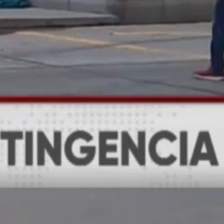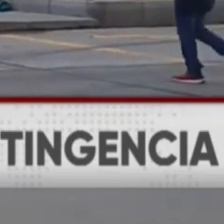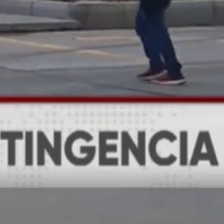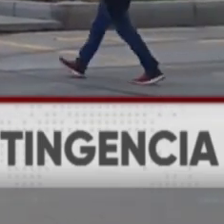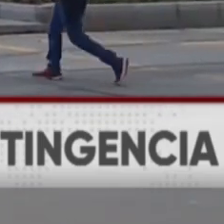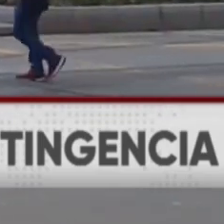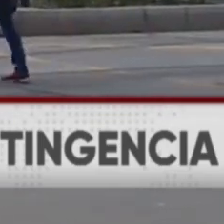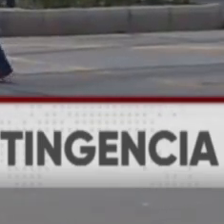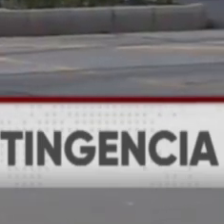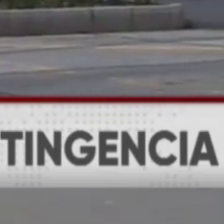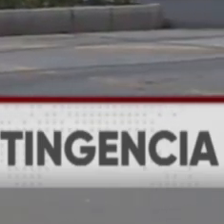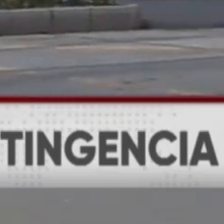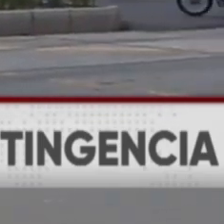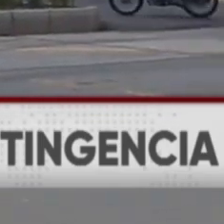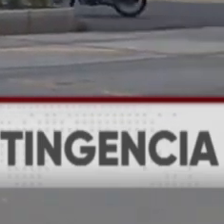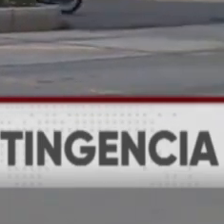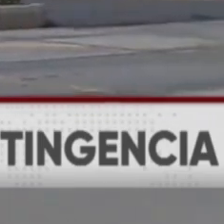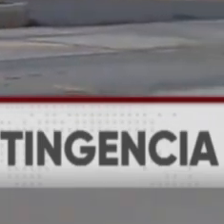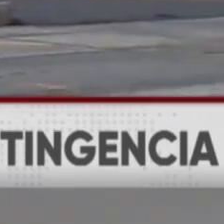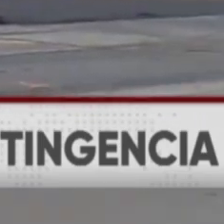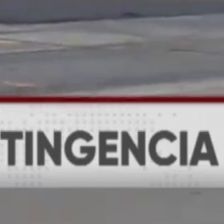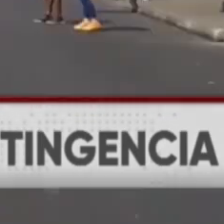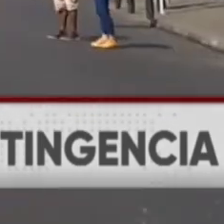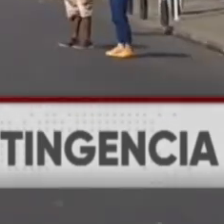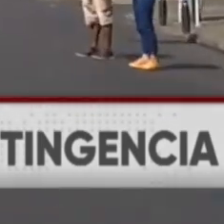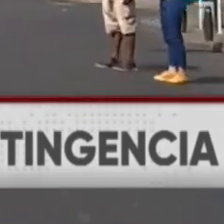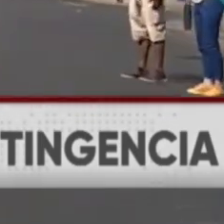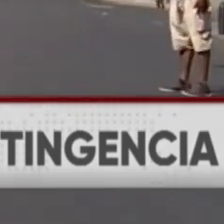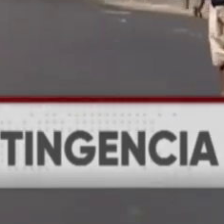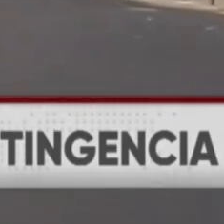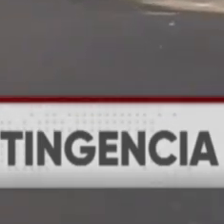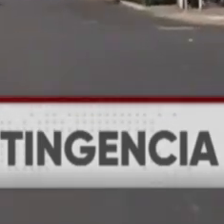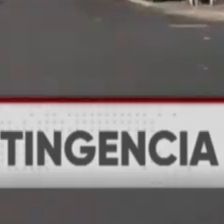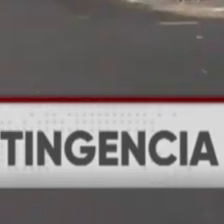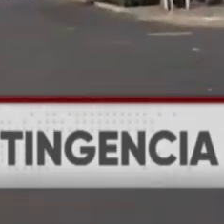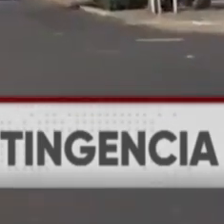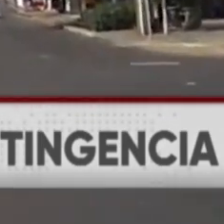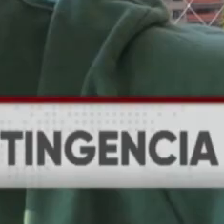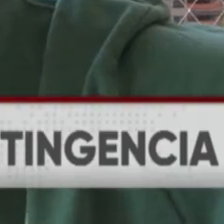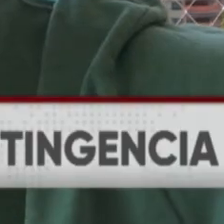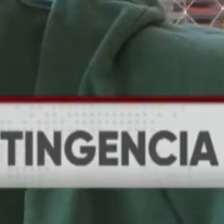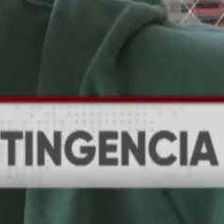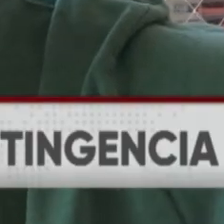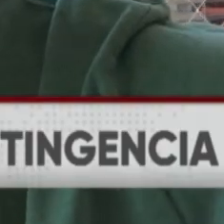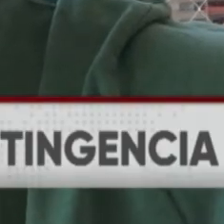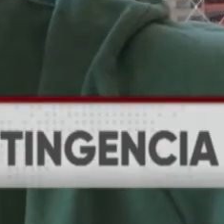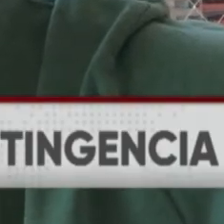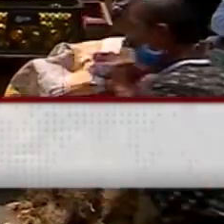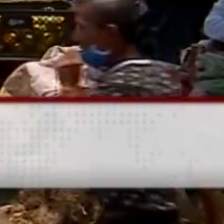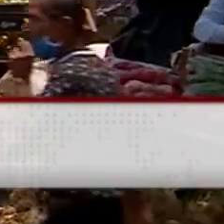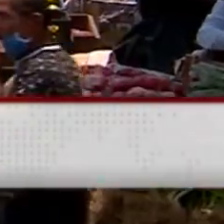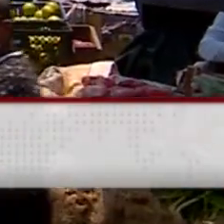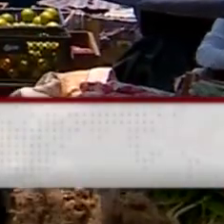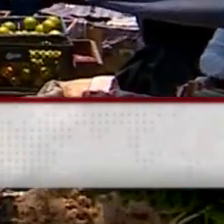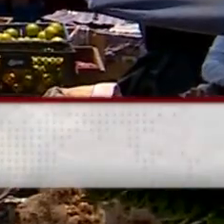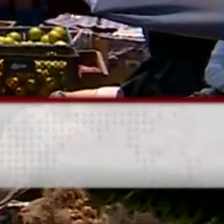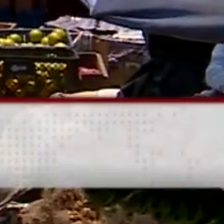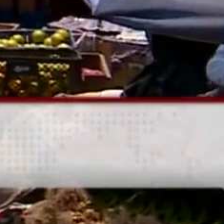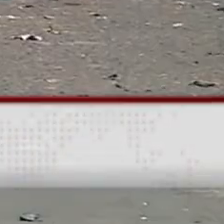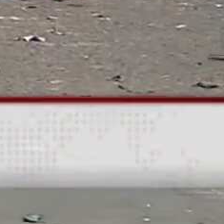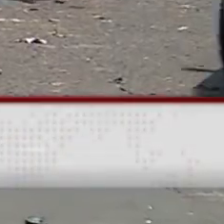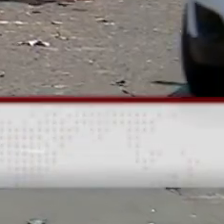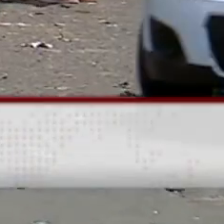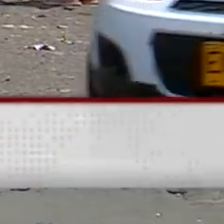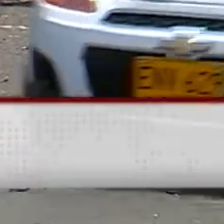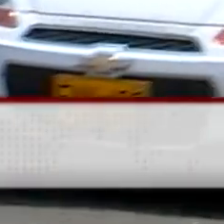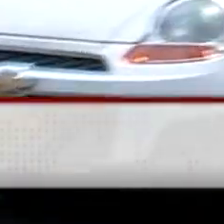preventivo y se ha flexibilizado el decreto para que se pueda acudir a los supermercados. La Galería Santa